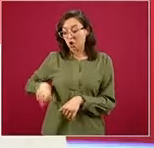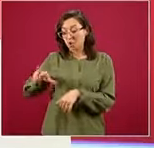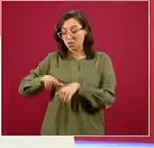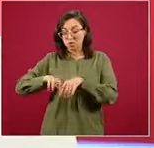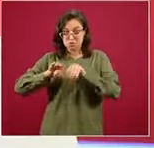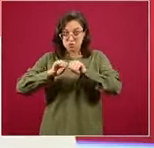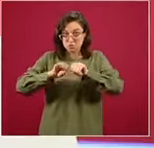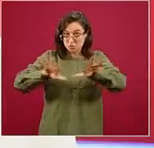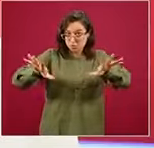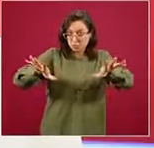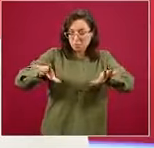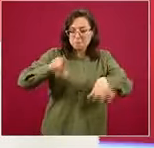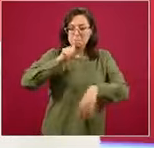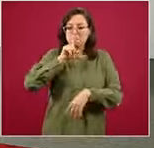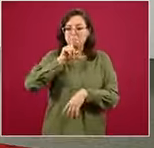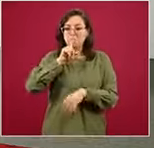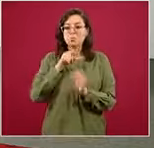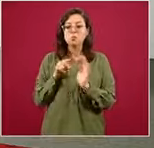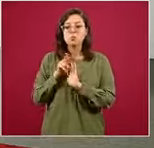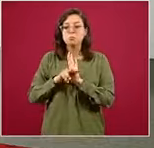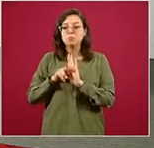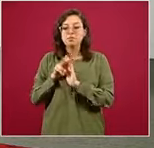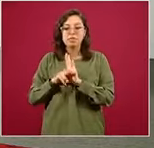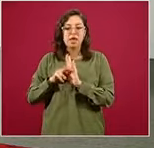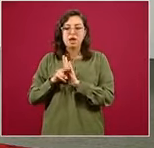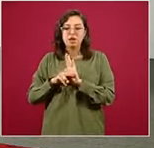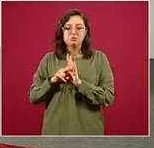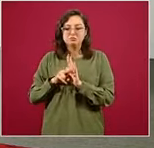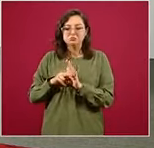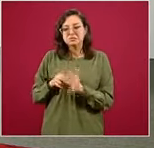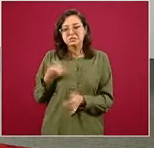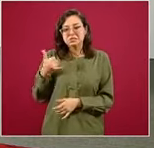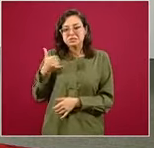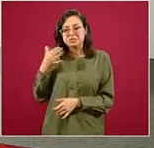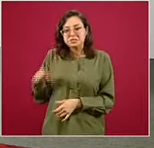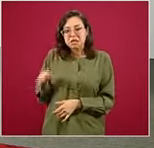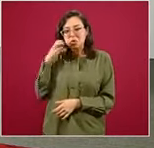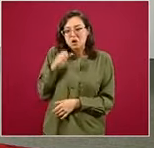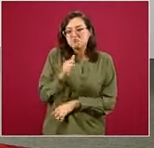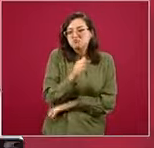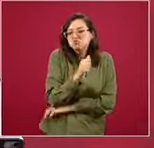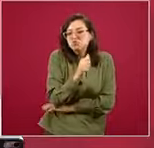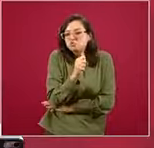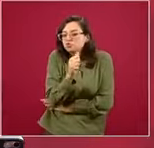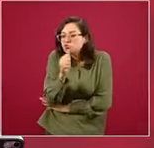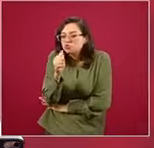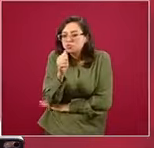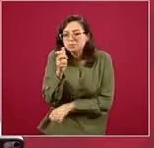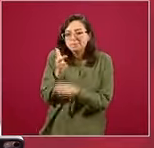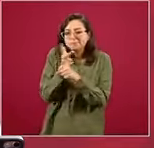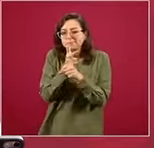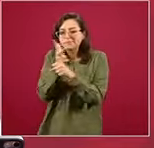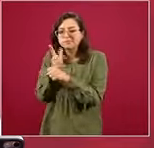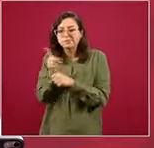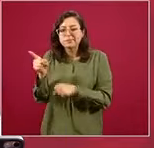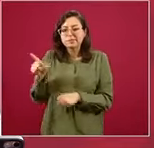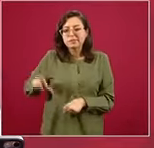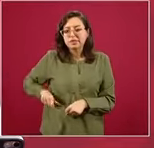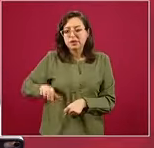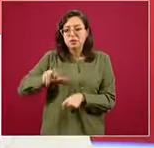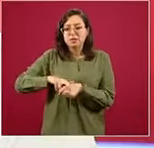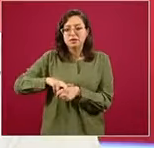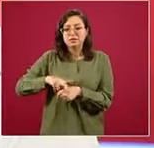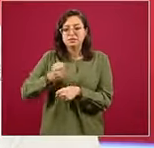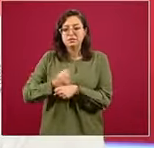publicado, un video casero, se ve que está hecho con un teléfono móvil, mientras el señor gobernador, su secretaria de